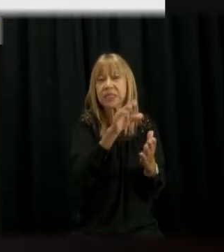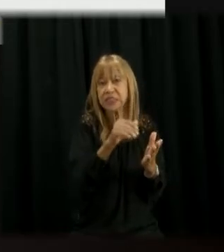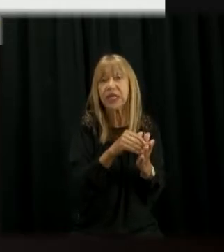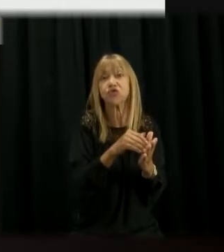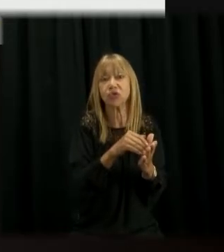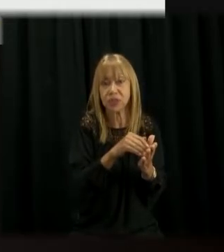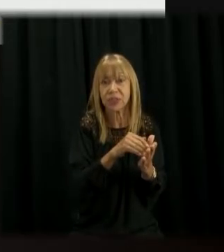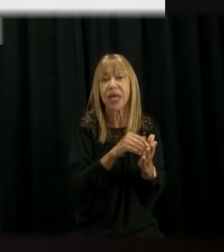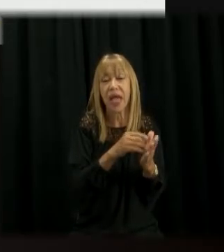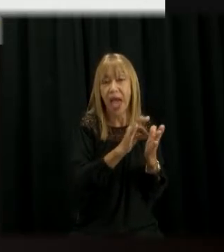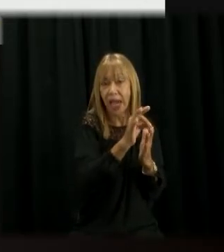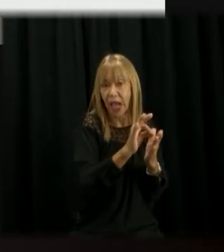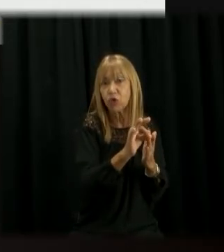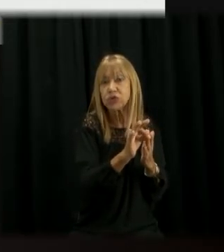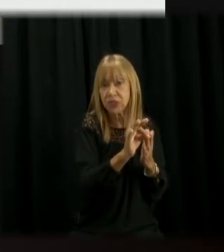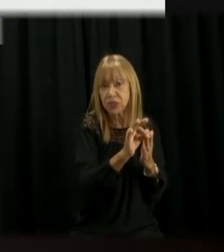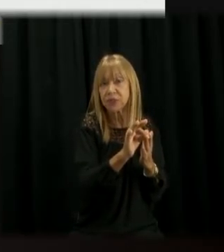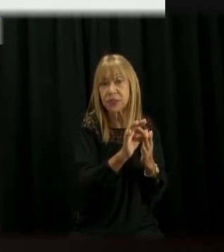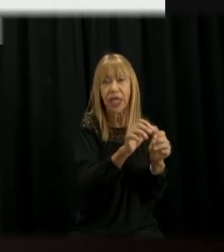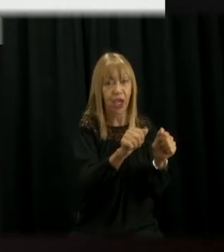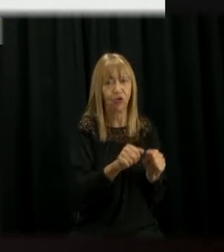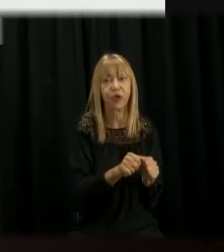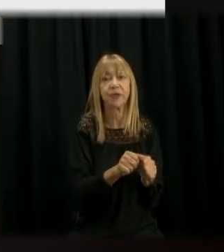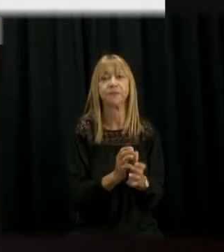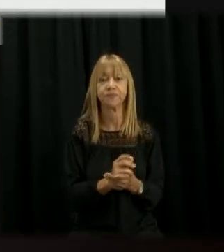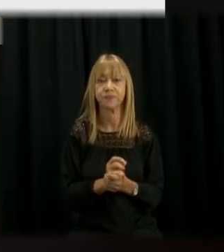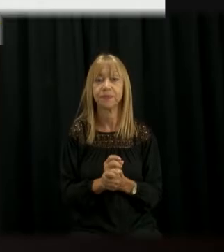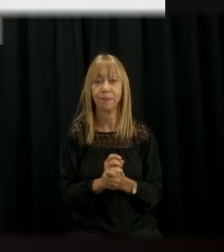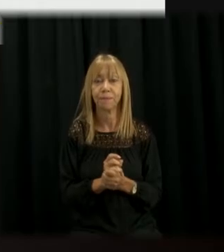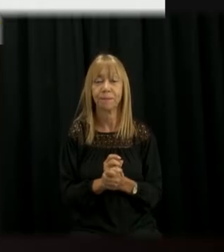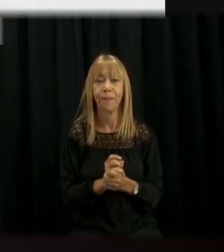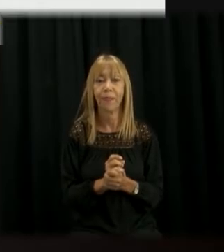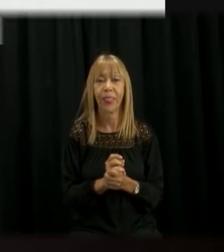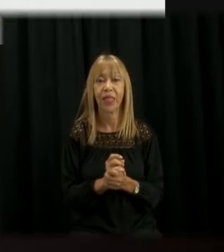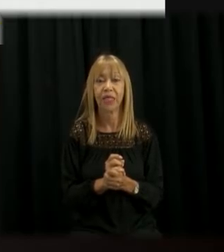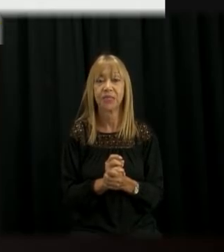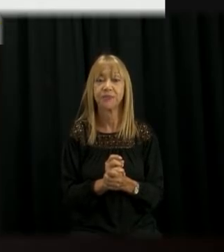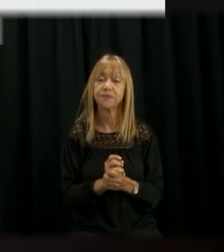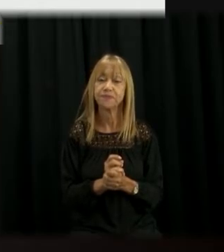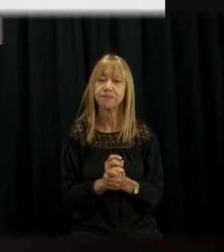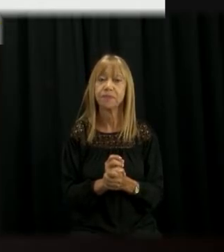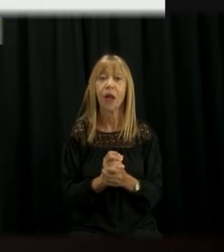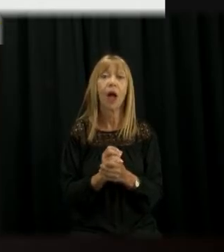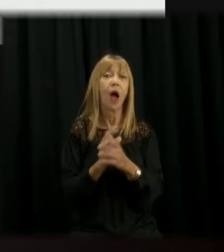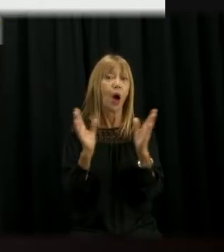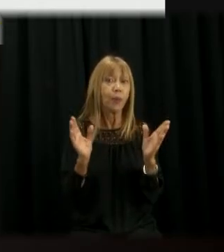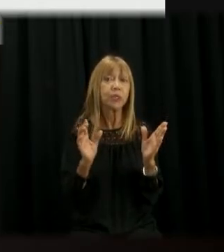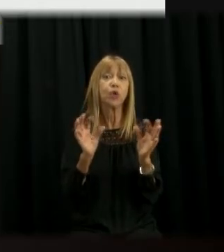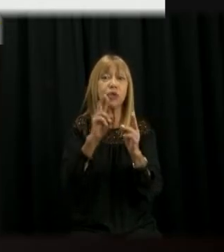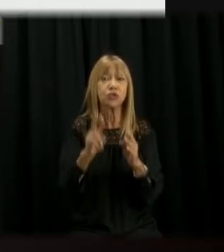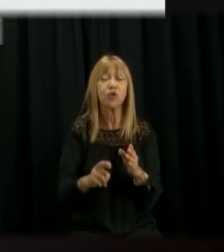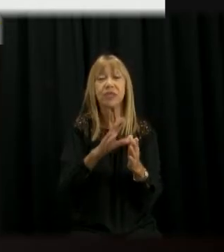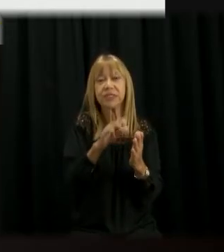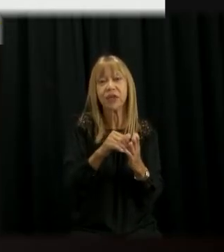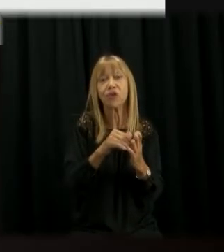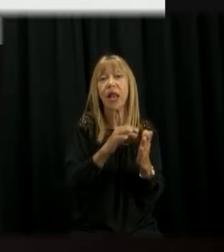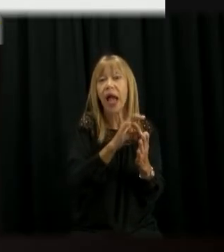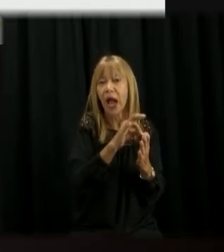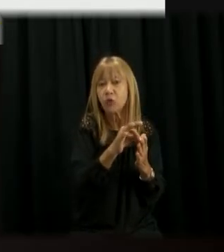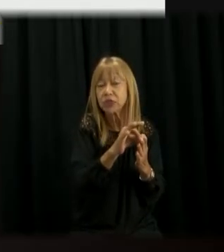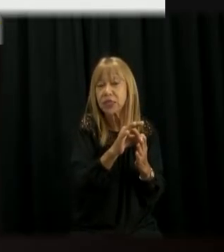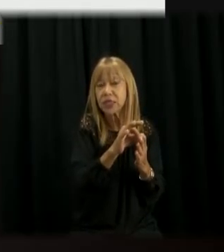Y es un problema que tienen nuestros empleados en esta área de contabilidad. Obviamente,